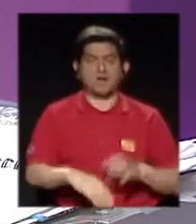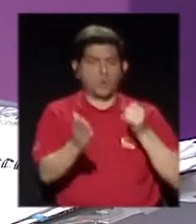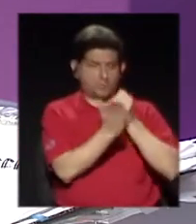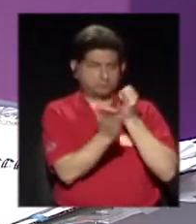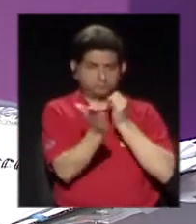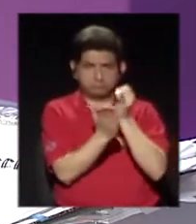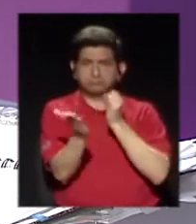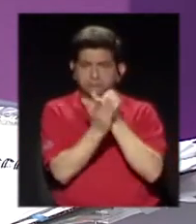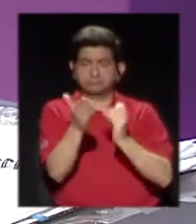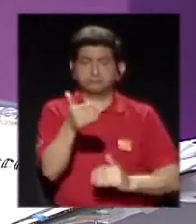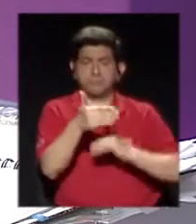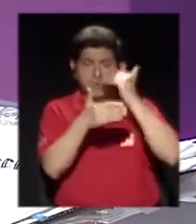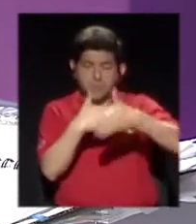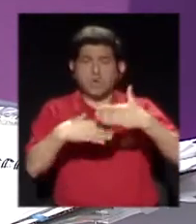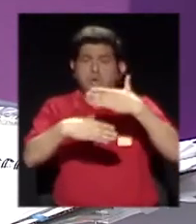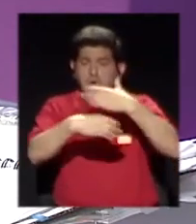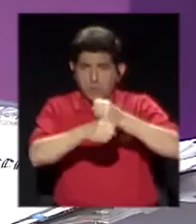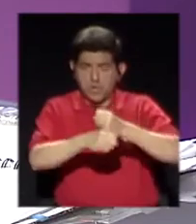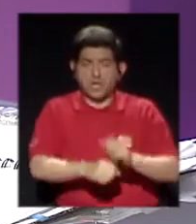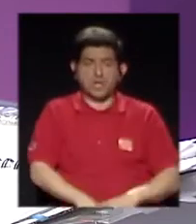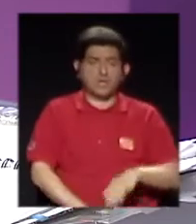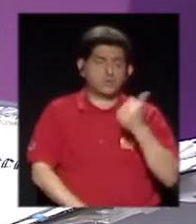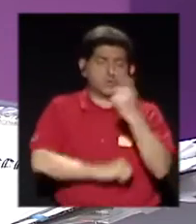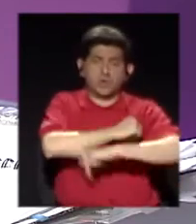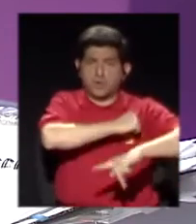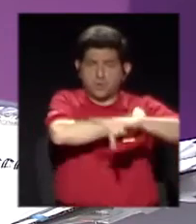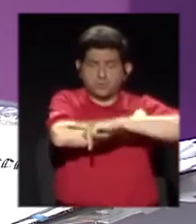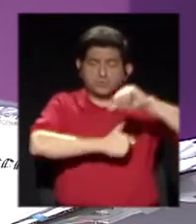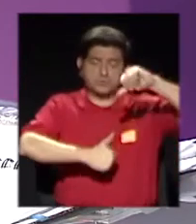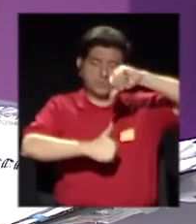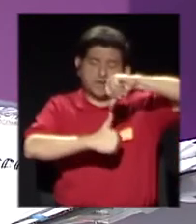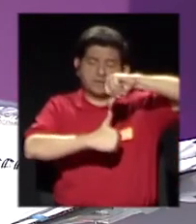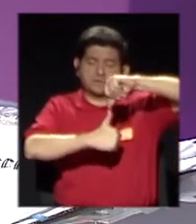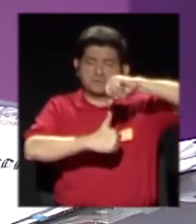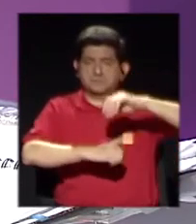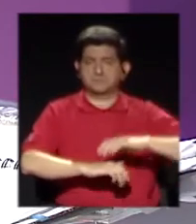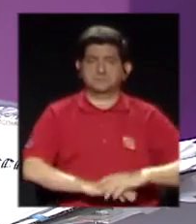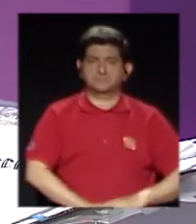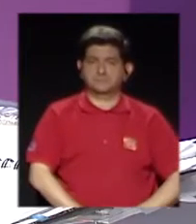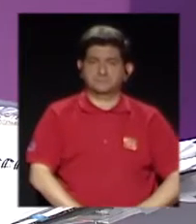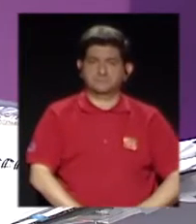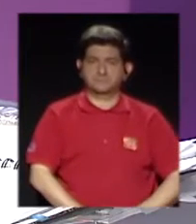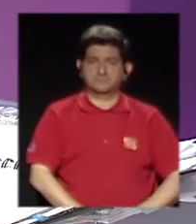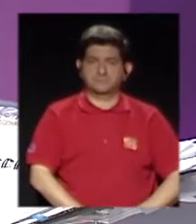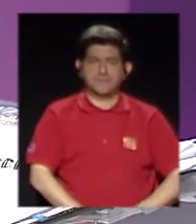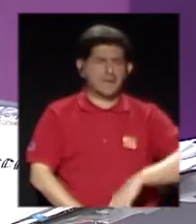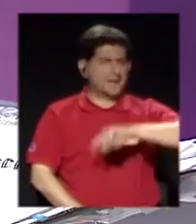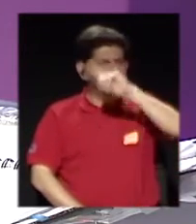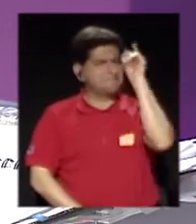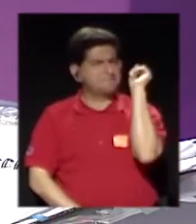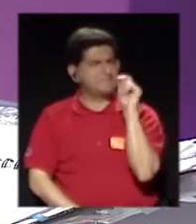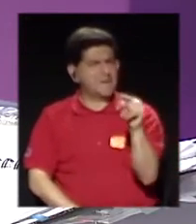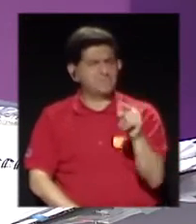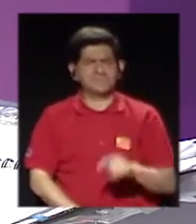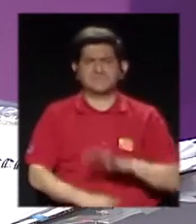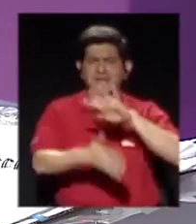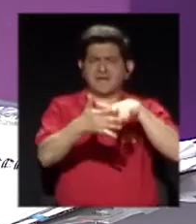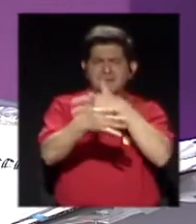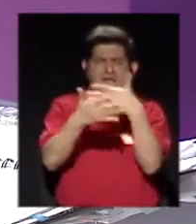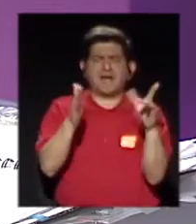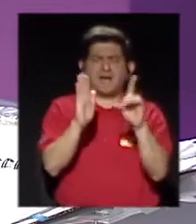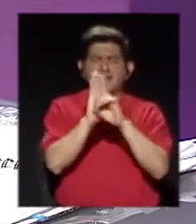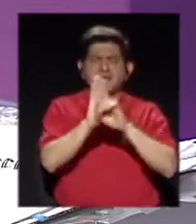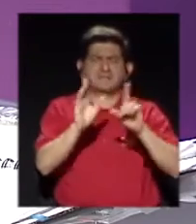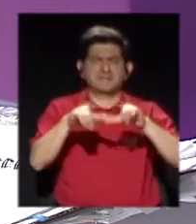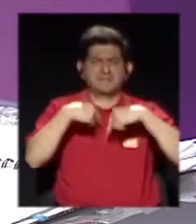investigación que luego se hizo en los en el resto de países en centroamérica donde preguntábamos la agenda de derechos